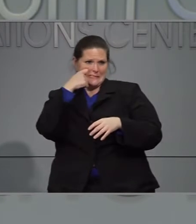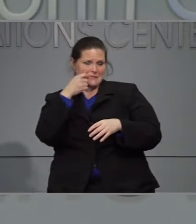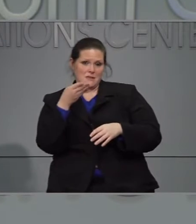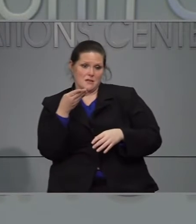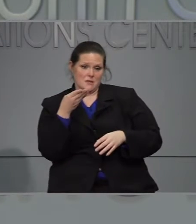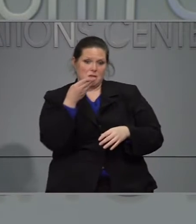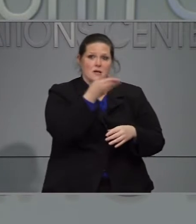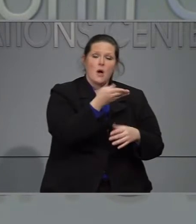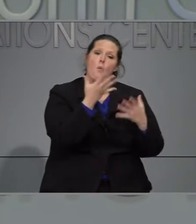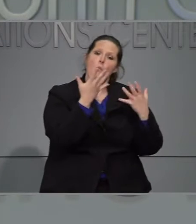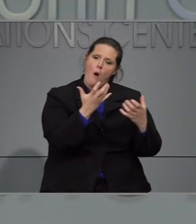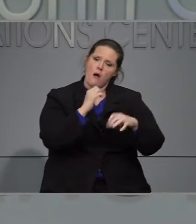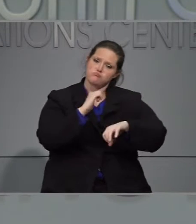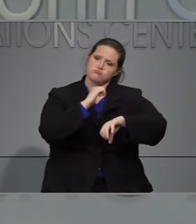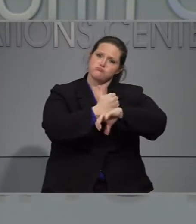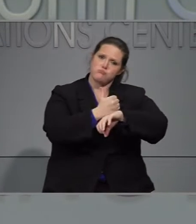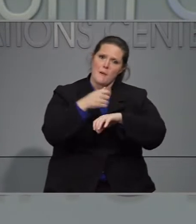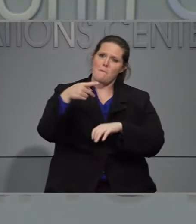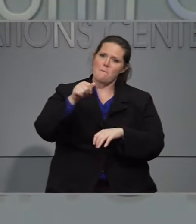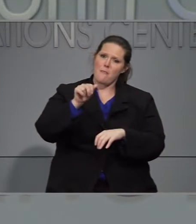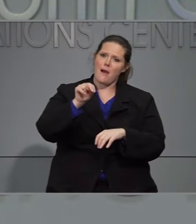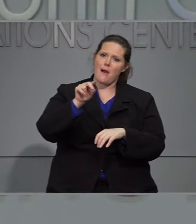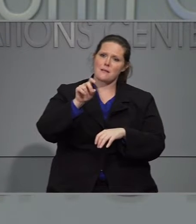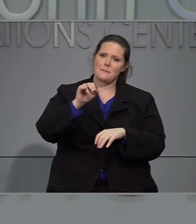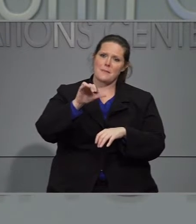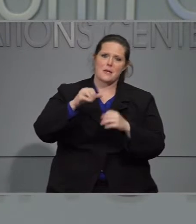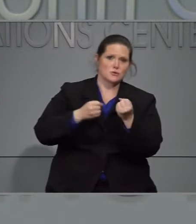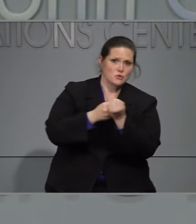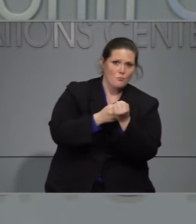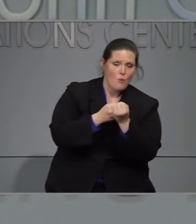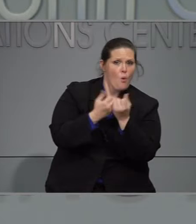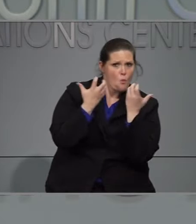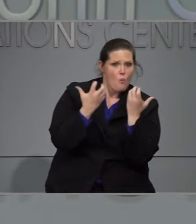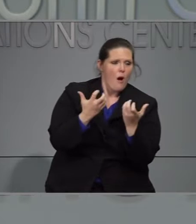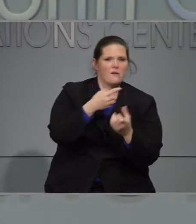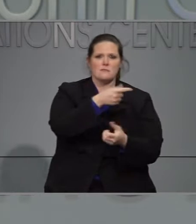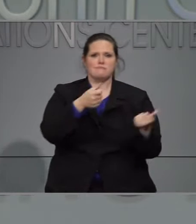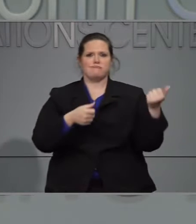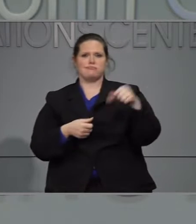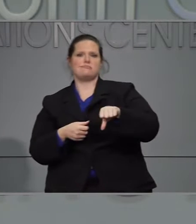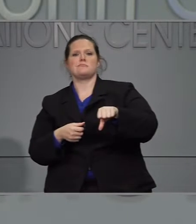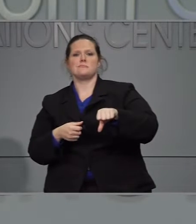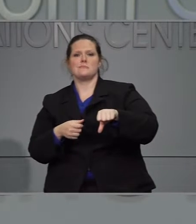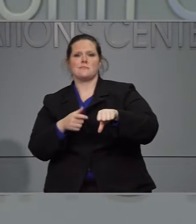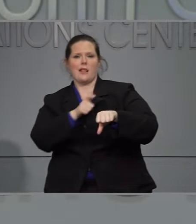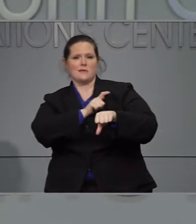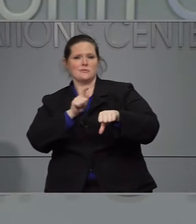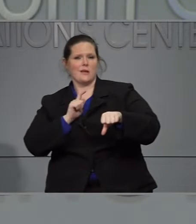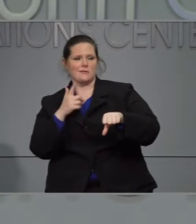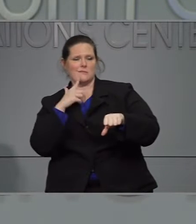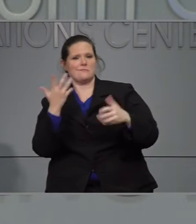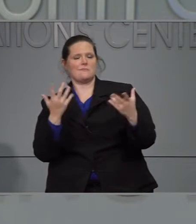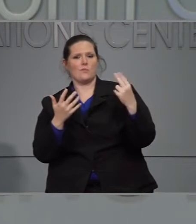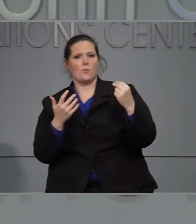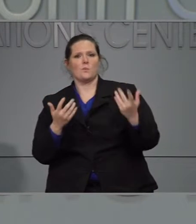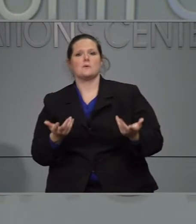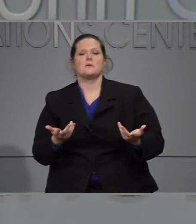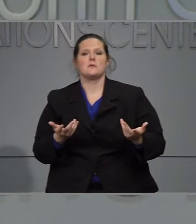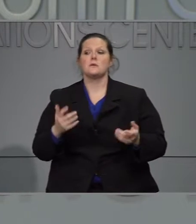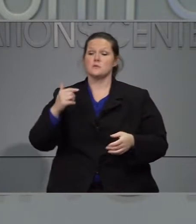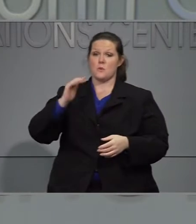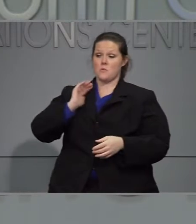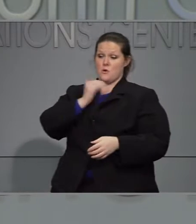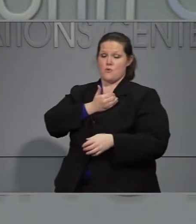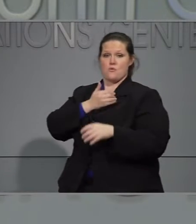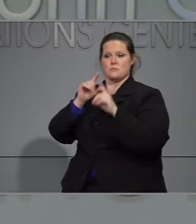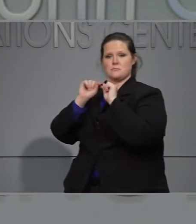para ayudar a las personas que están sufriendo por la pandemia. Así, mi administración está implementando una iniciativa para